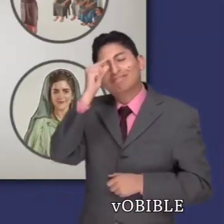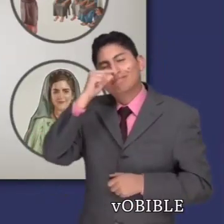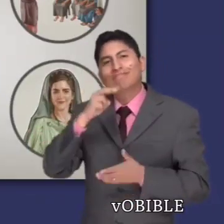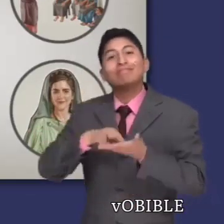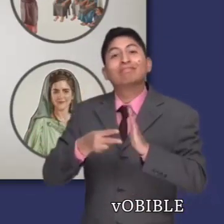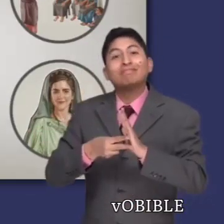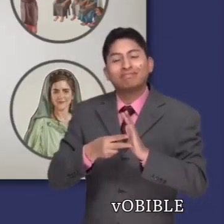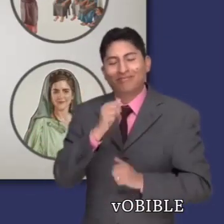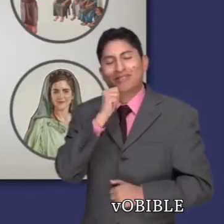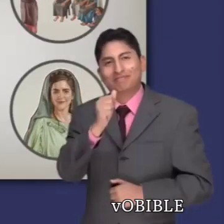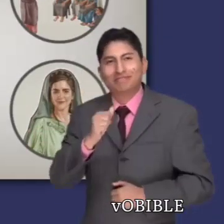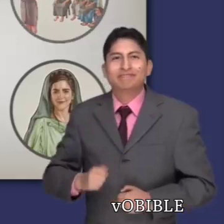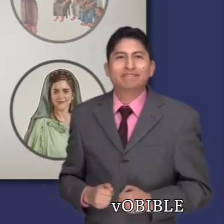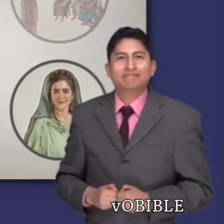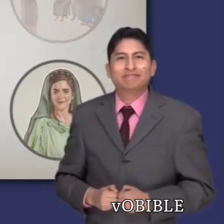señora en griego.